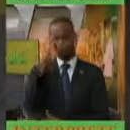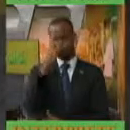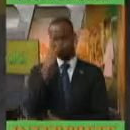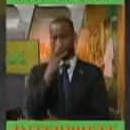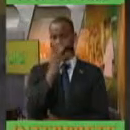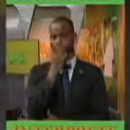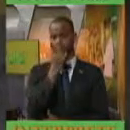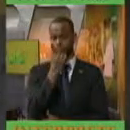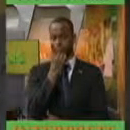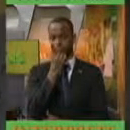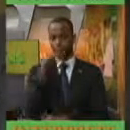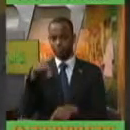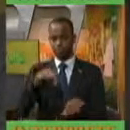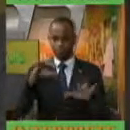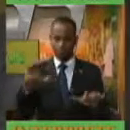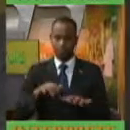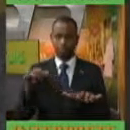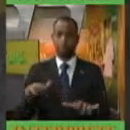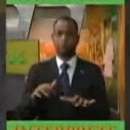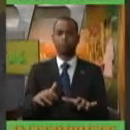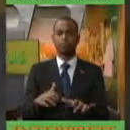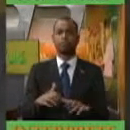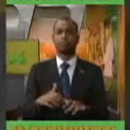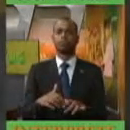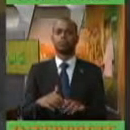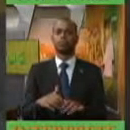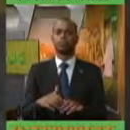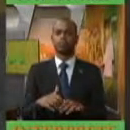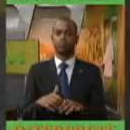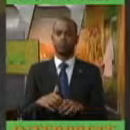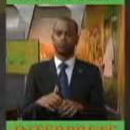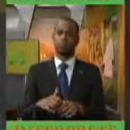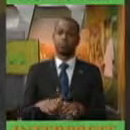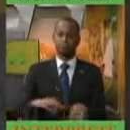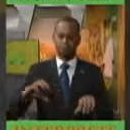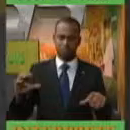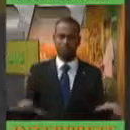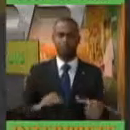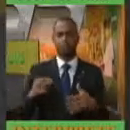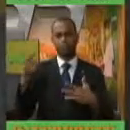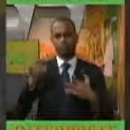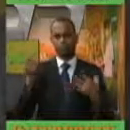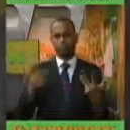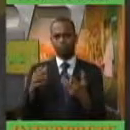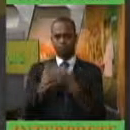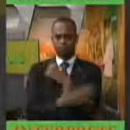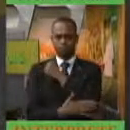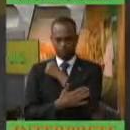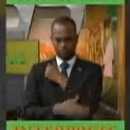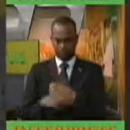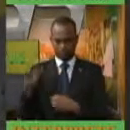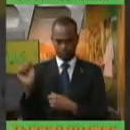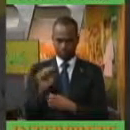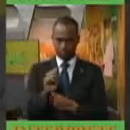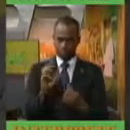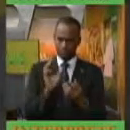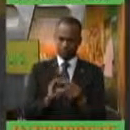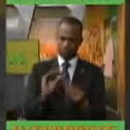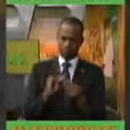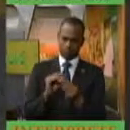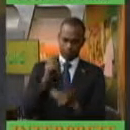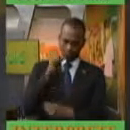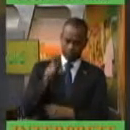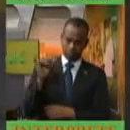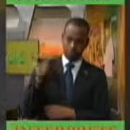esta participación y este trabajo, estamos trillando una ruta de países que están dando señales,